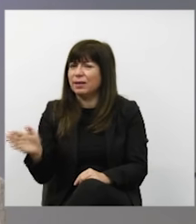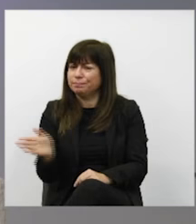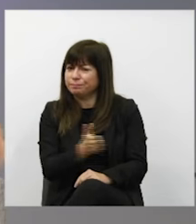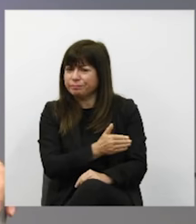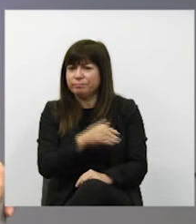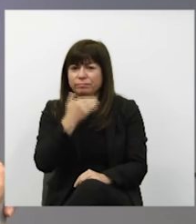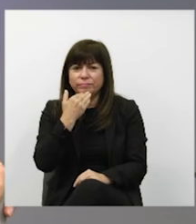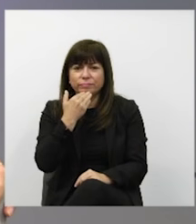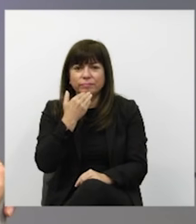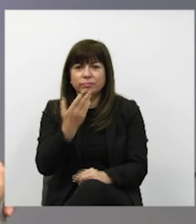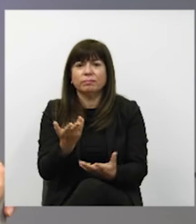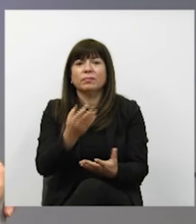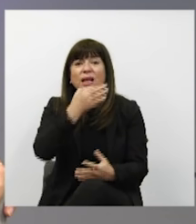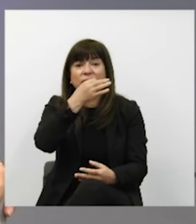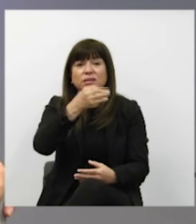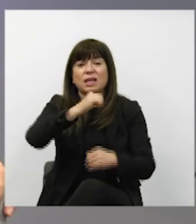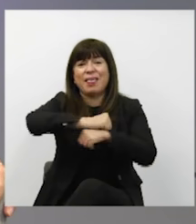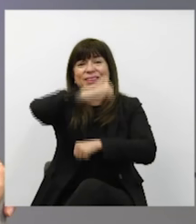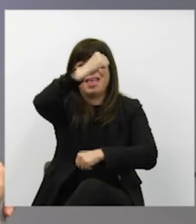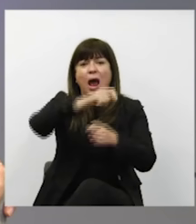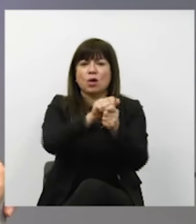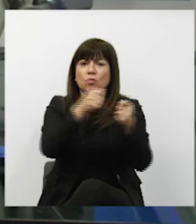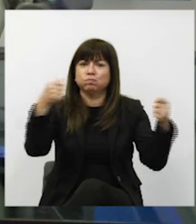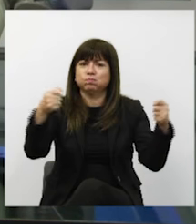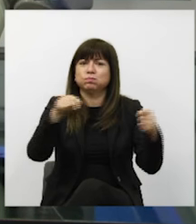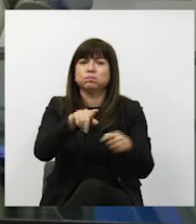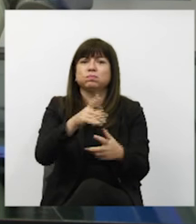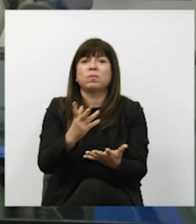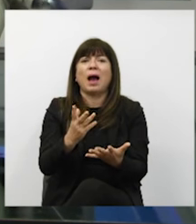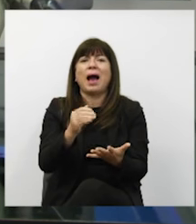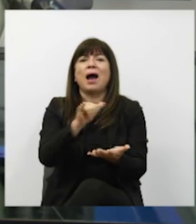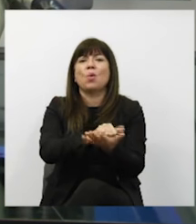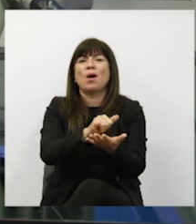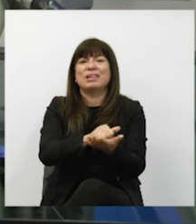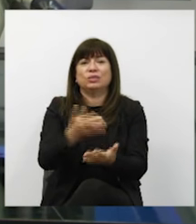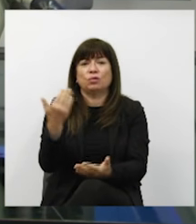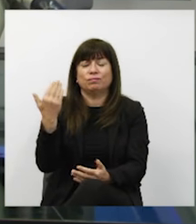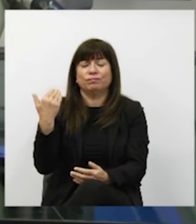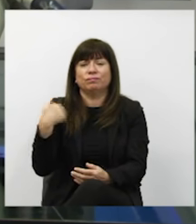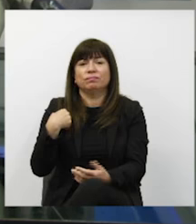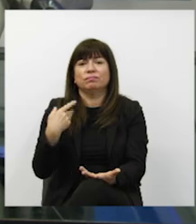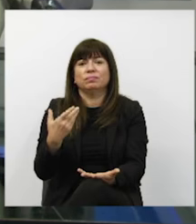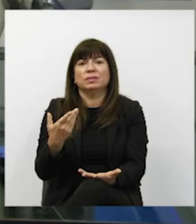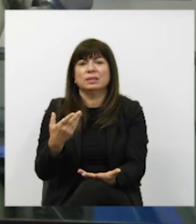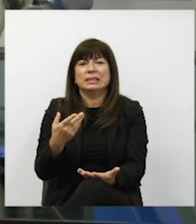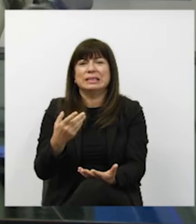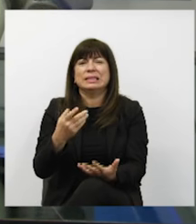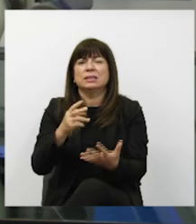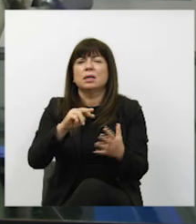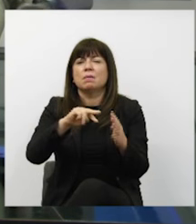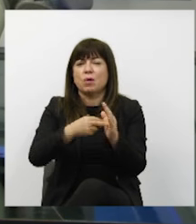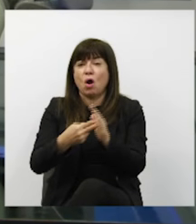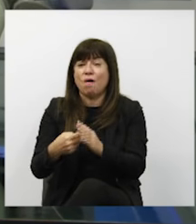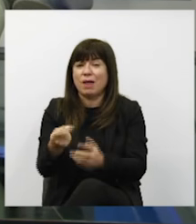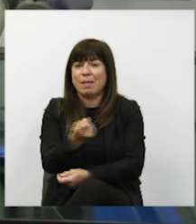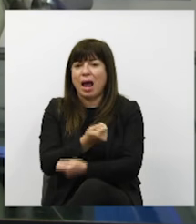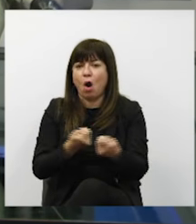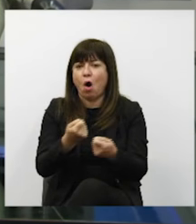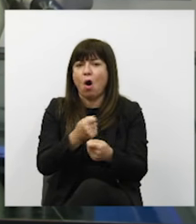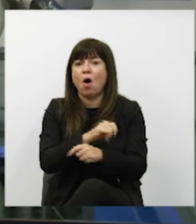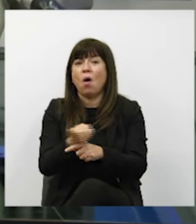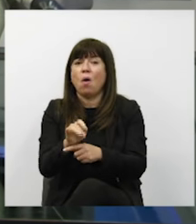Romer en una columna del New York Times, entiendo, hace poco, que la disrupción económica severa que tendremos con el